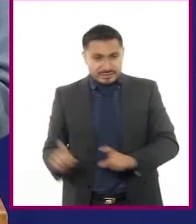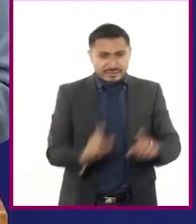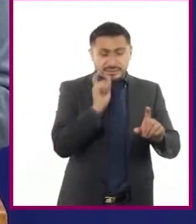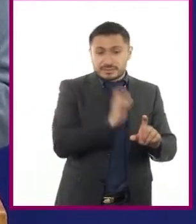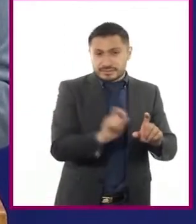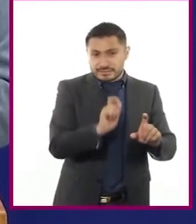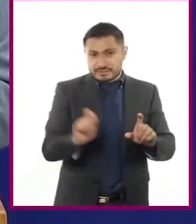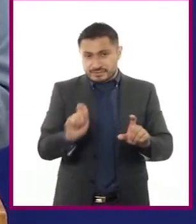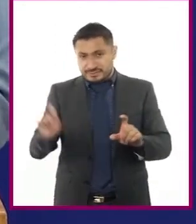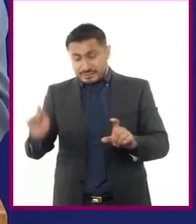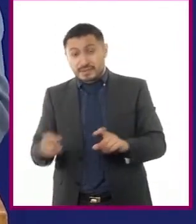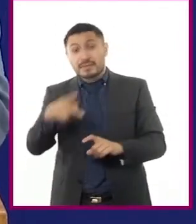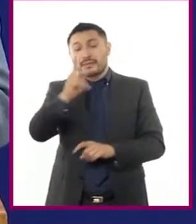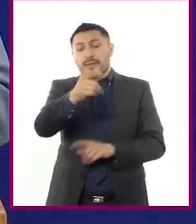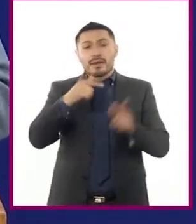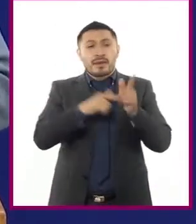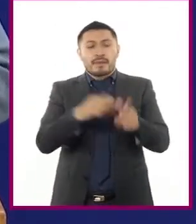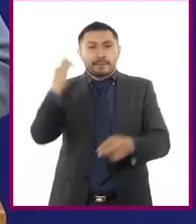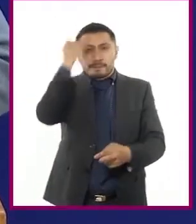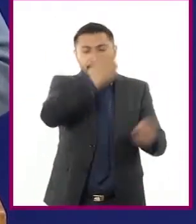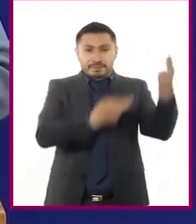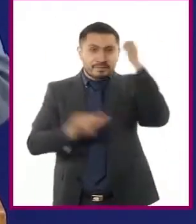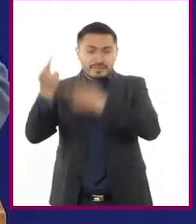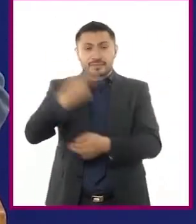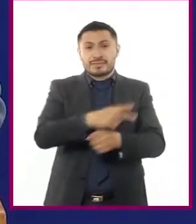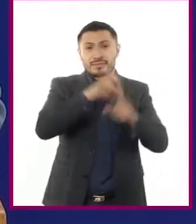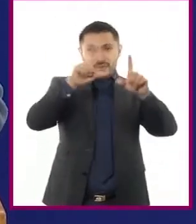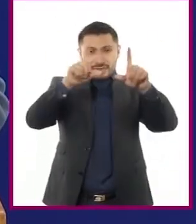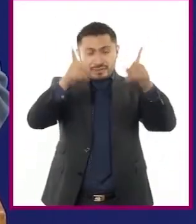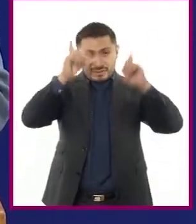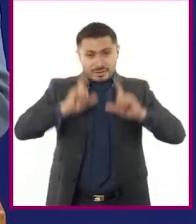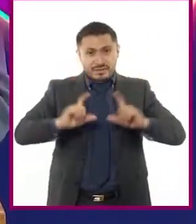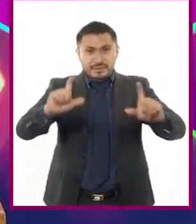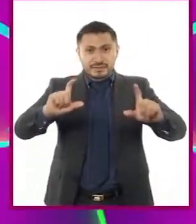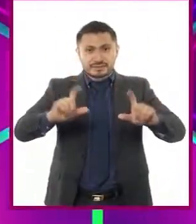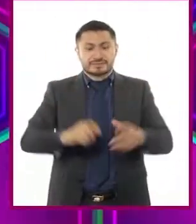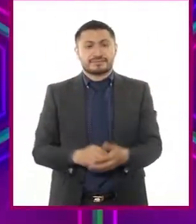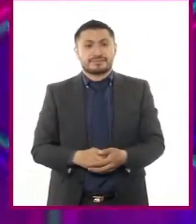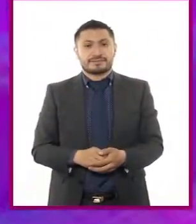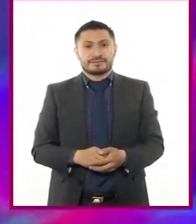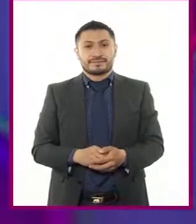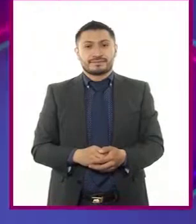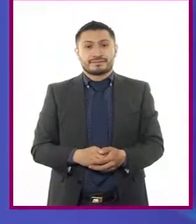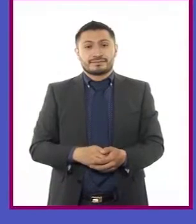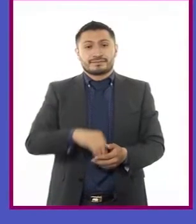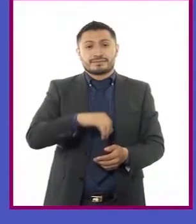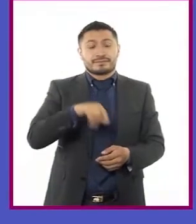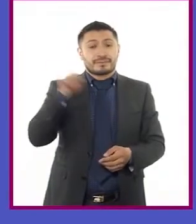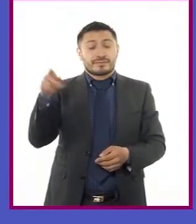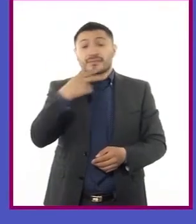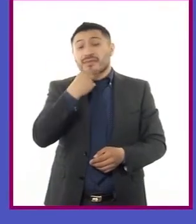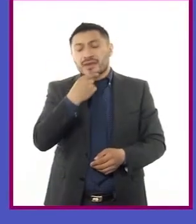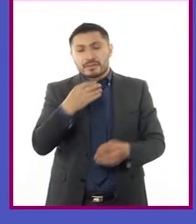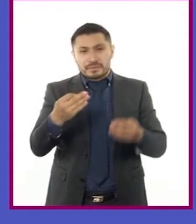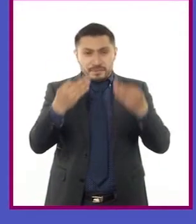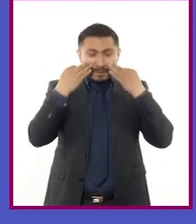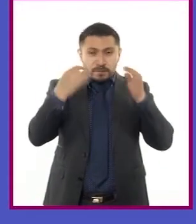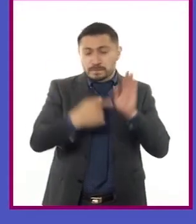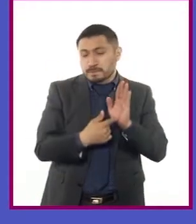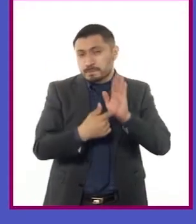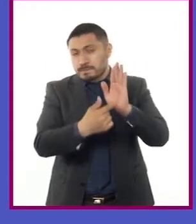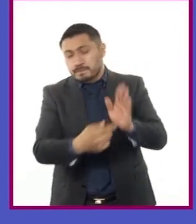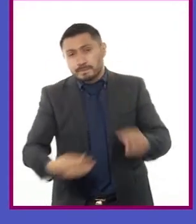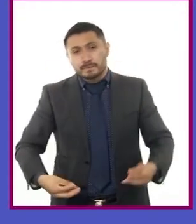Pero continuemos con la revisión de la segunda parte de este borrador. Jaime Sabines muestra la vida social de